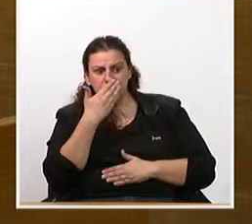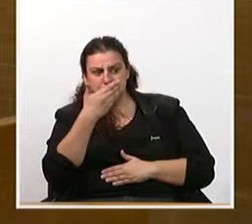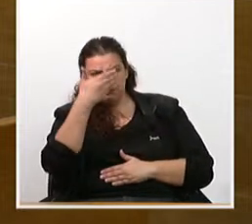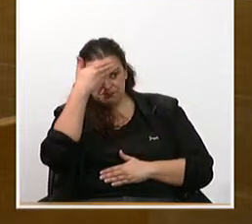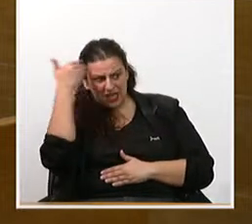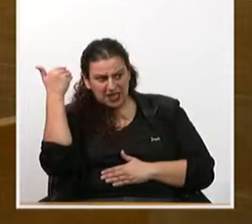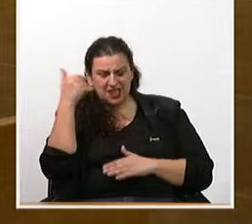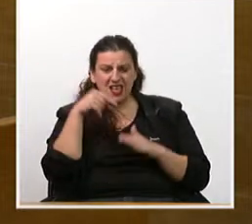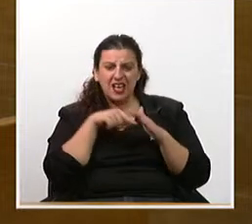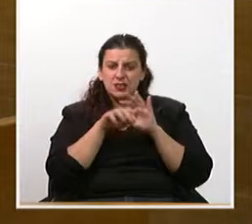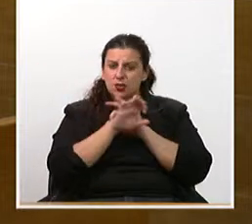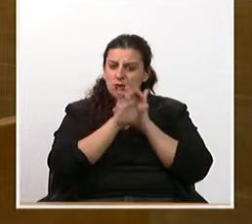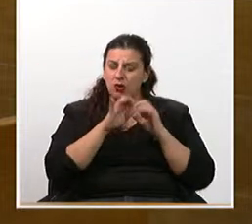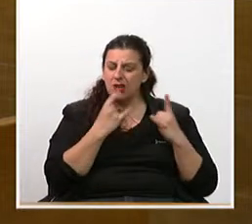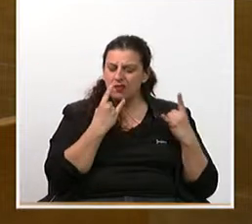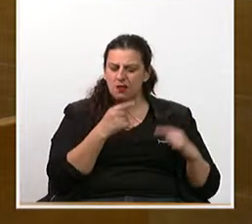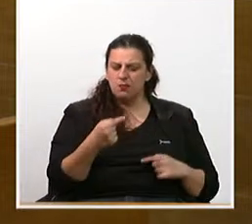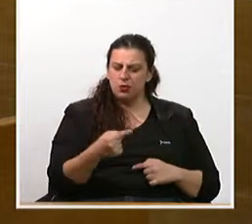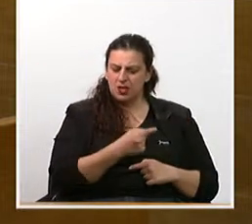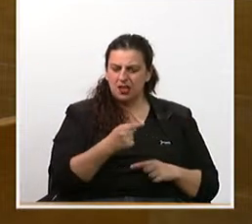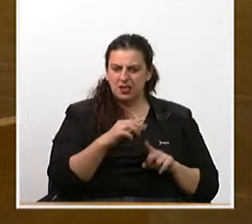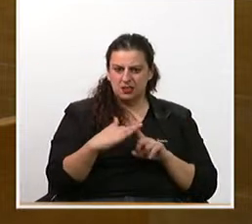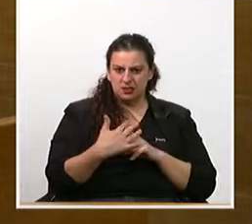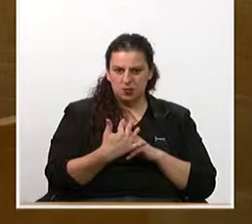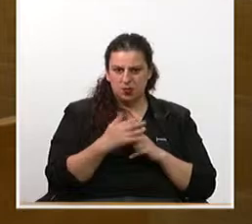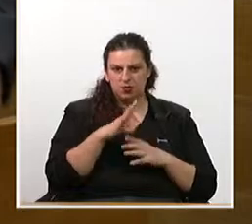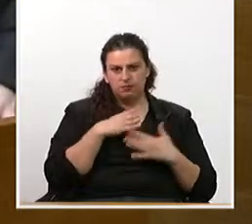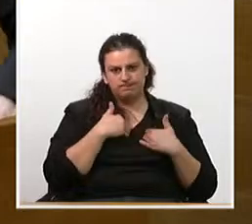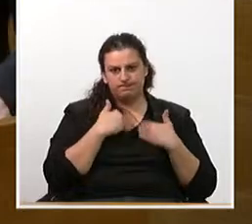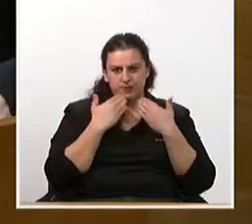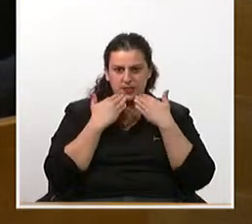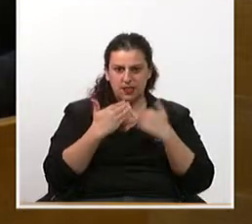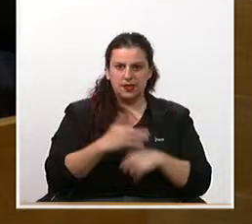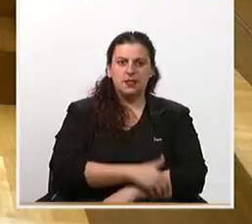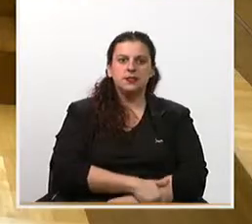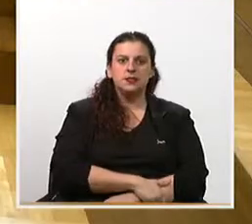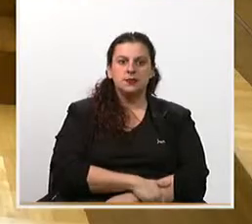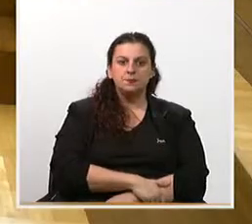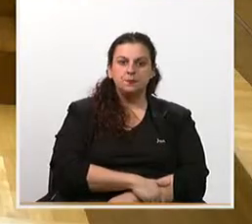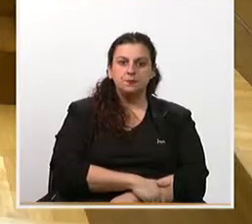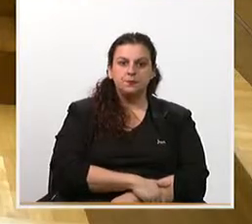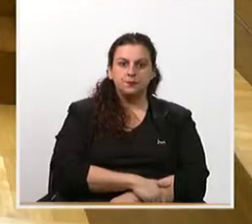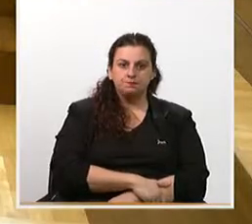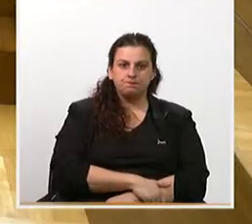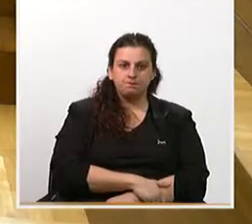gestión del botanic respecto a esta situación Muchas gracias gracias señora